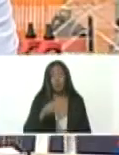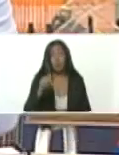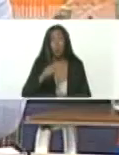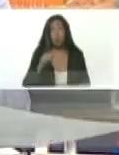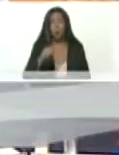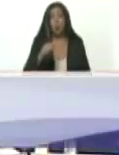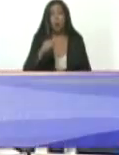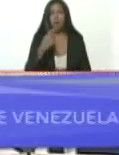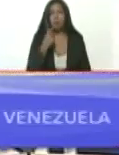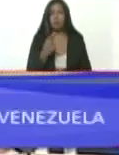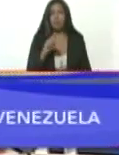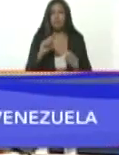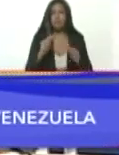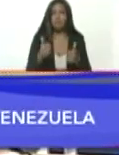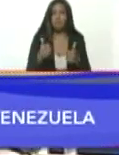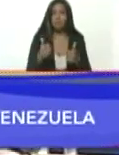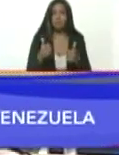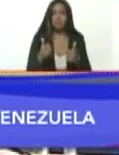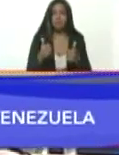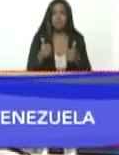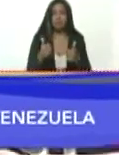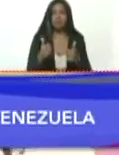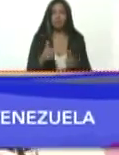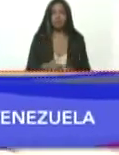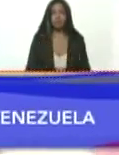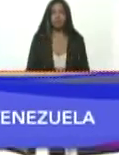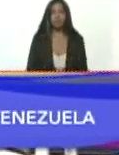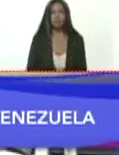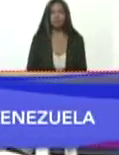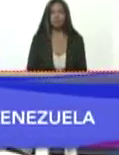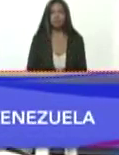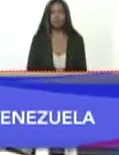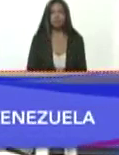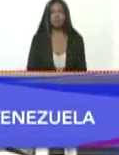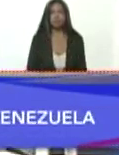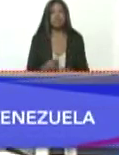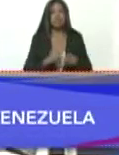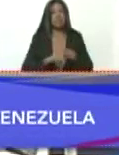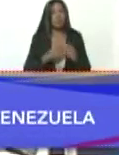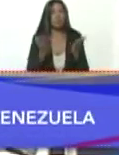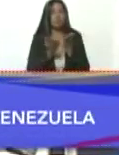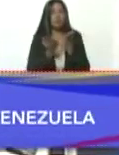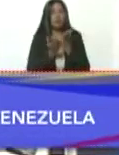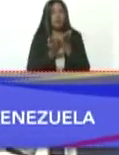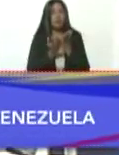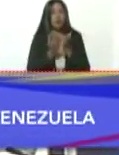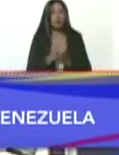Día en que está iniciándose el periodo escolar